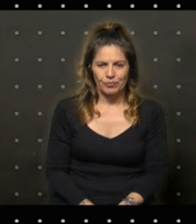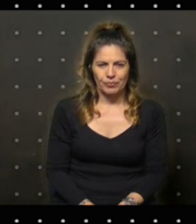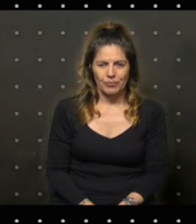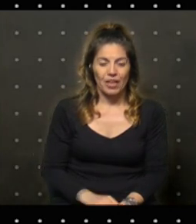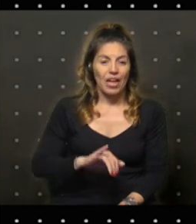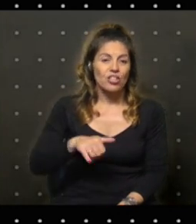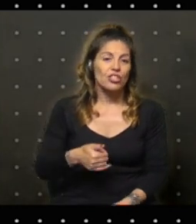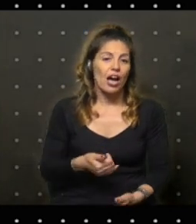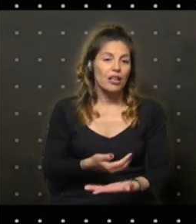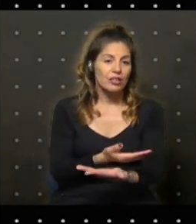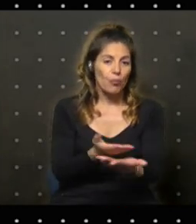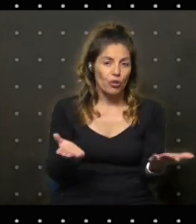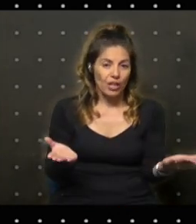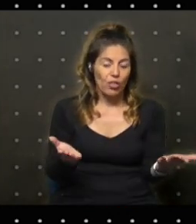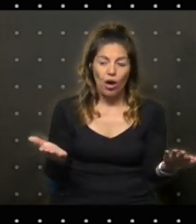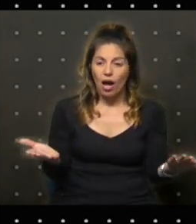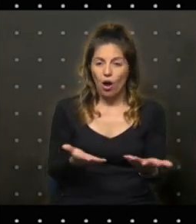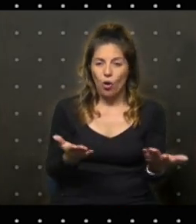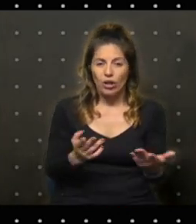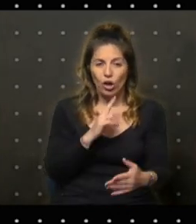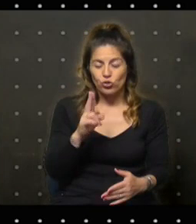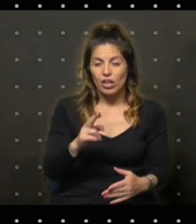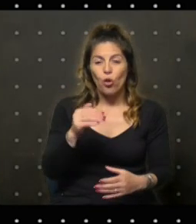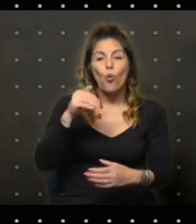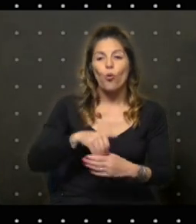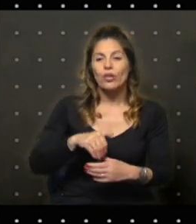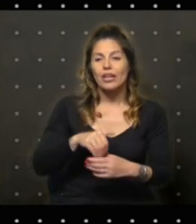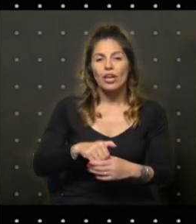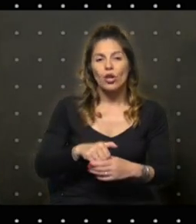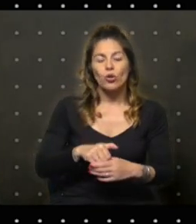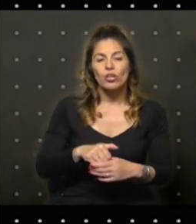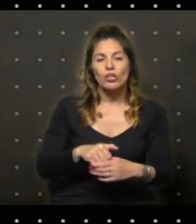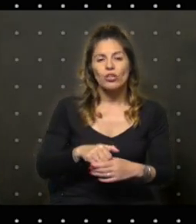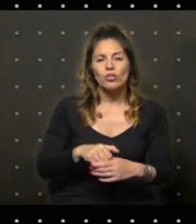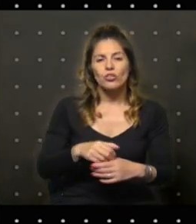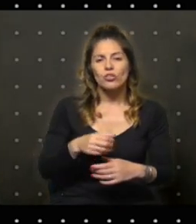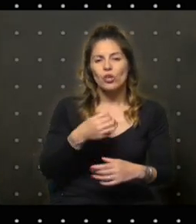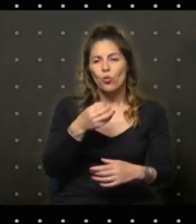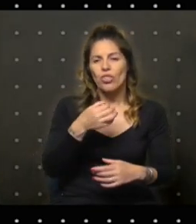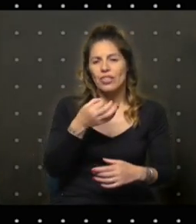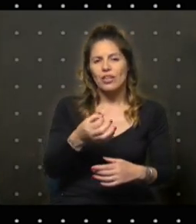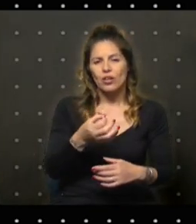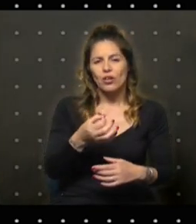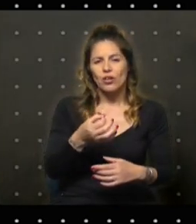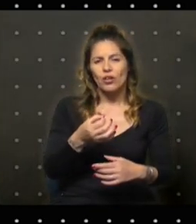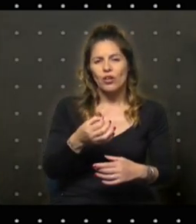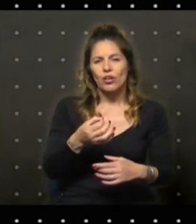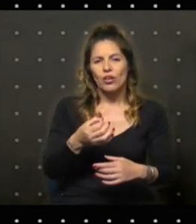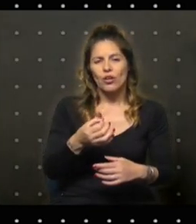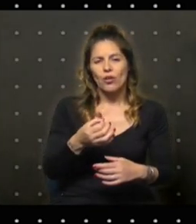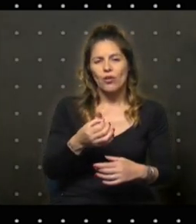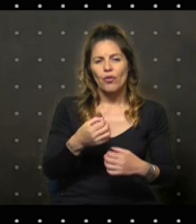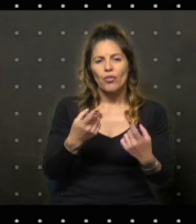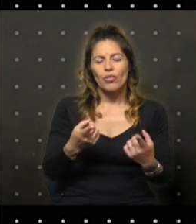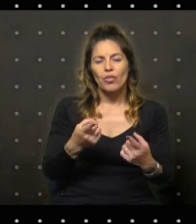cartas echadas sobre la mesa fue un escrutinio que según dijo vit velo el secretario general de la presidencia lo